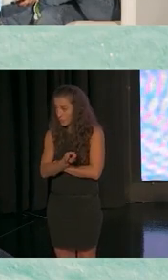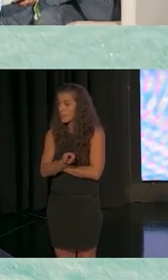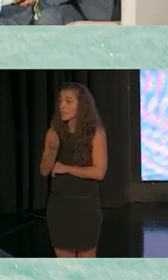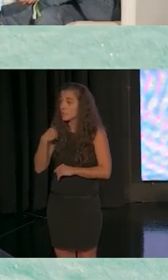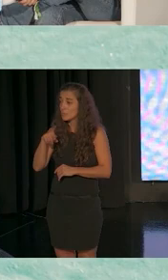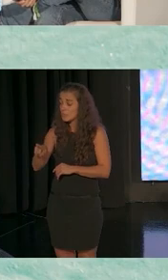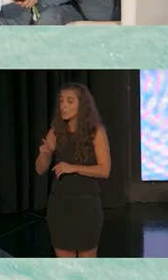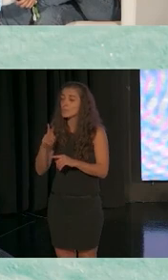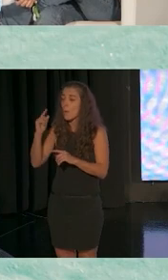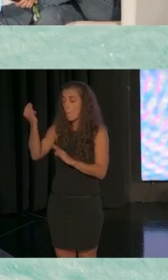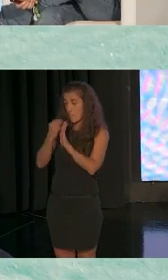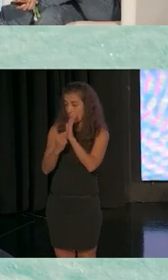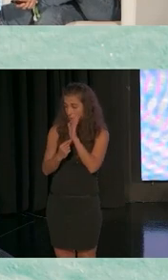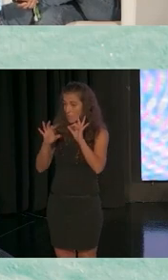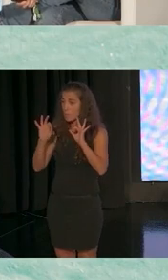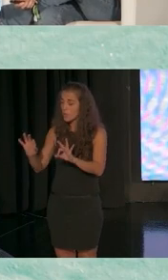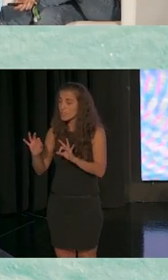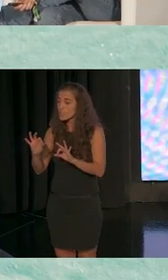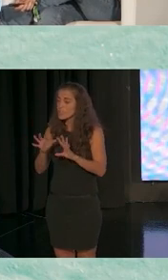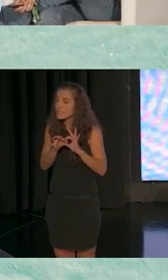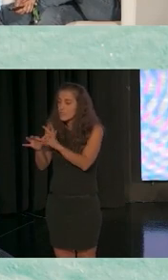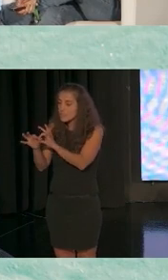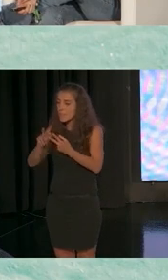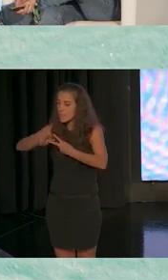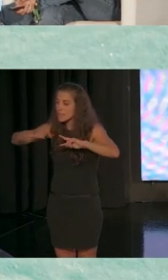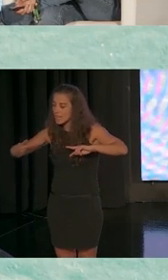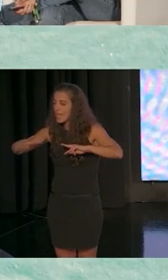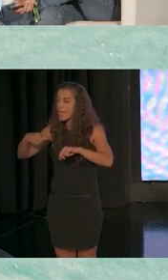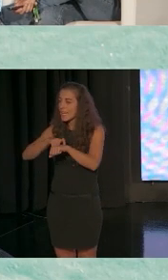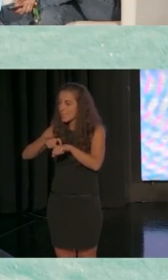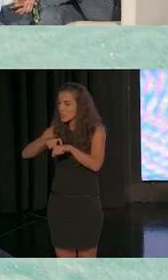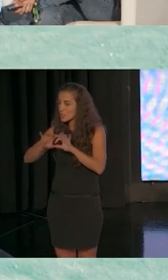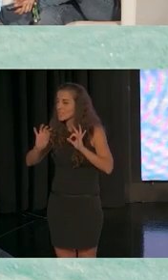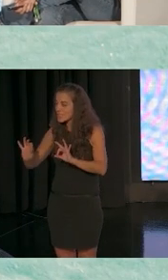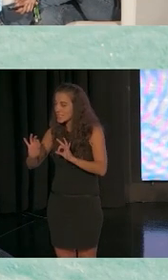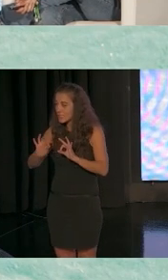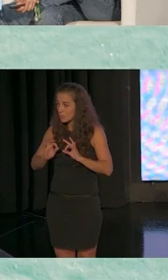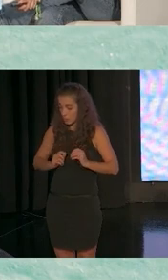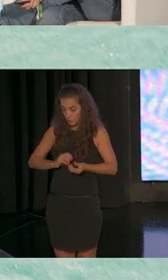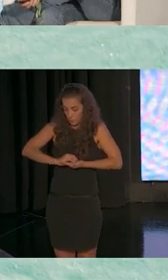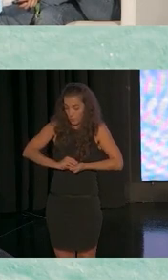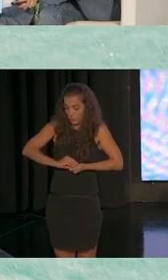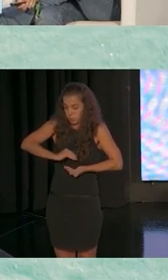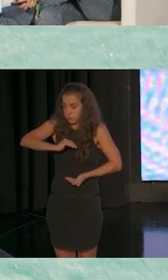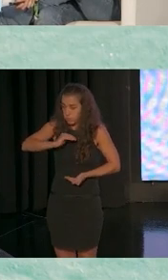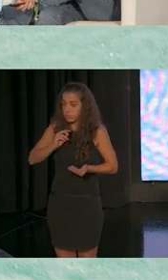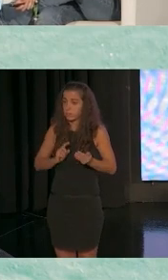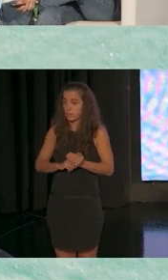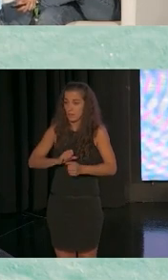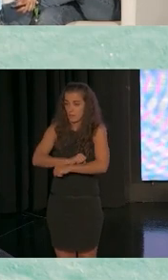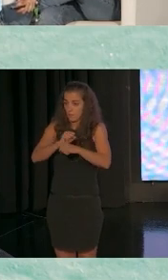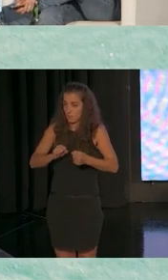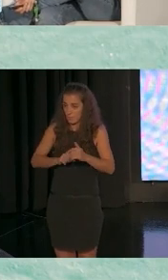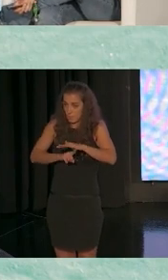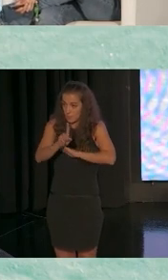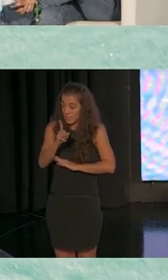emergentismo tiene que ver con que los fenotipos se construyen en el desarrollo son producto de ese desarrollo y Desde esa idea Me permito de forma